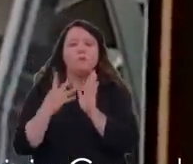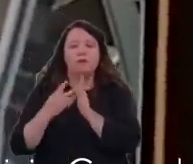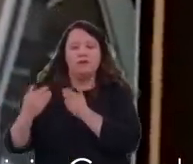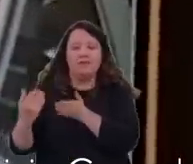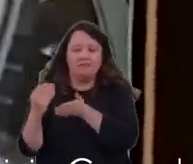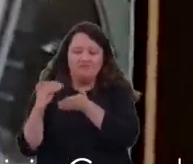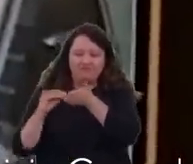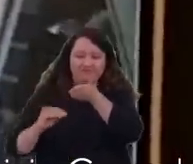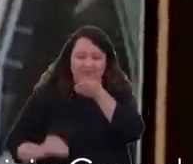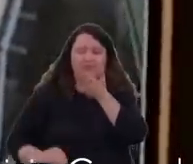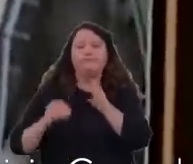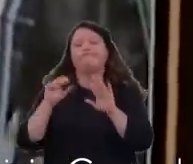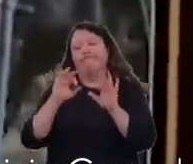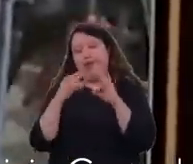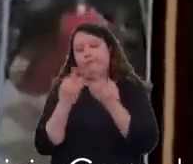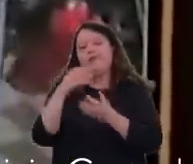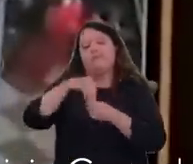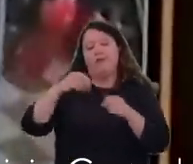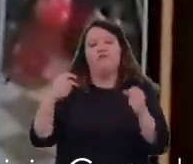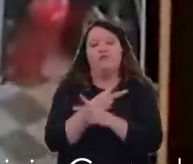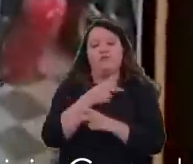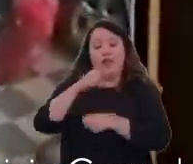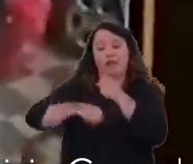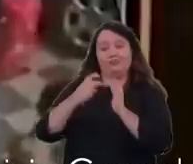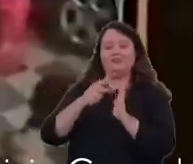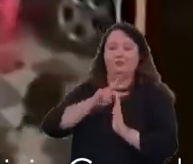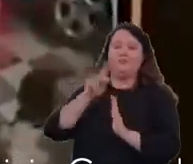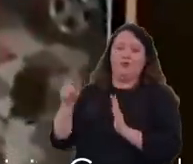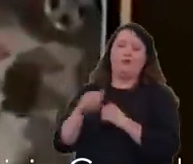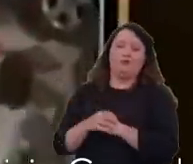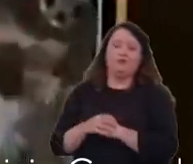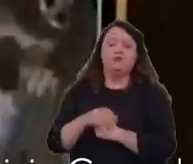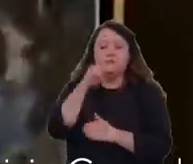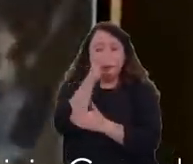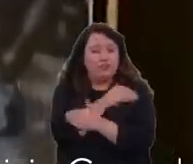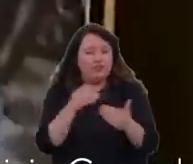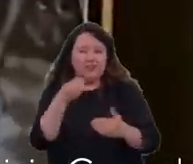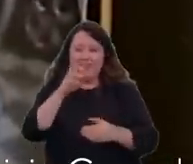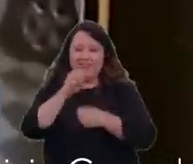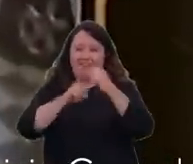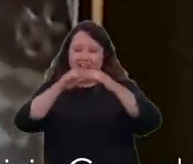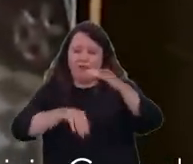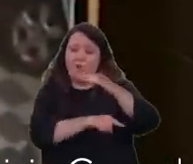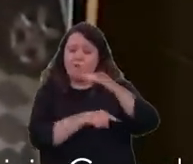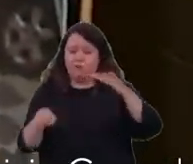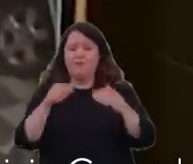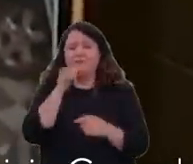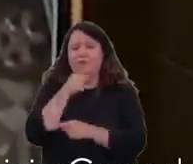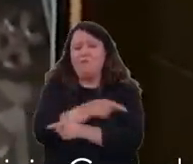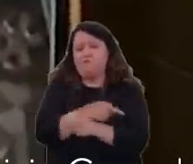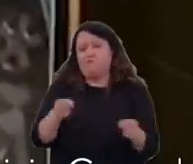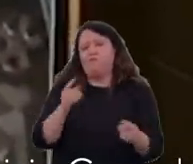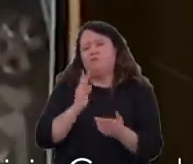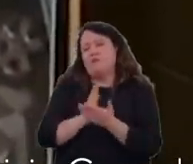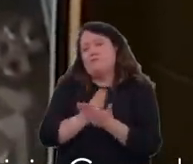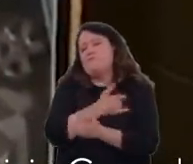de violencia intrafamiliar durante el 2021, en donde menores de edad han resultado víctimas de estos